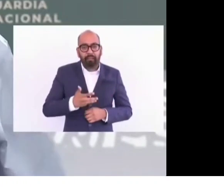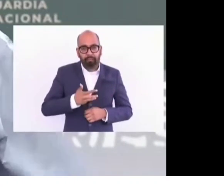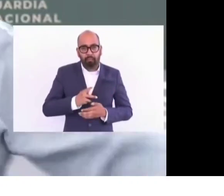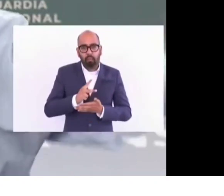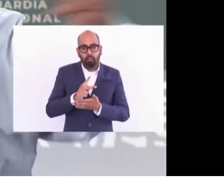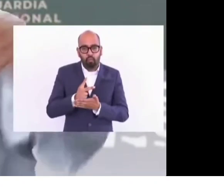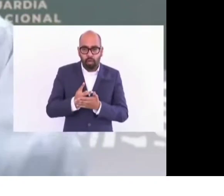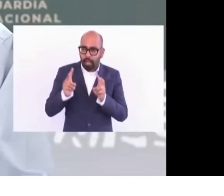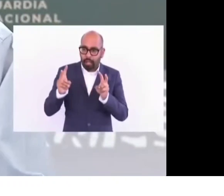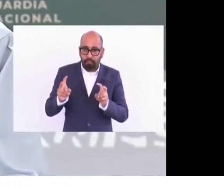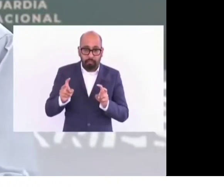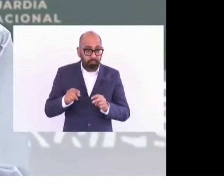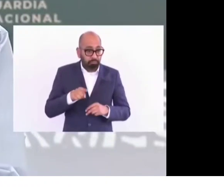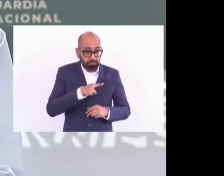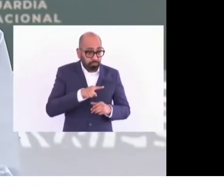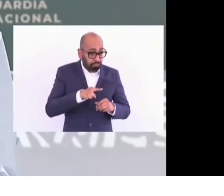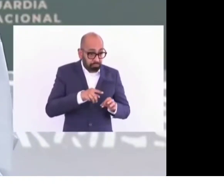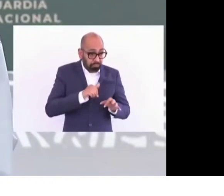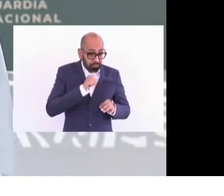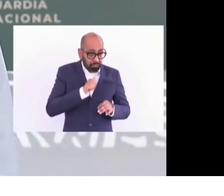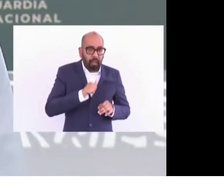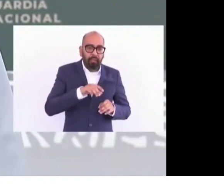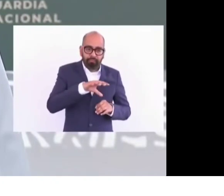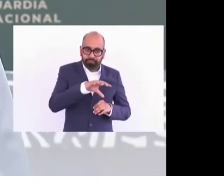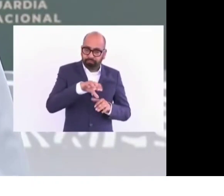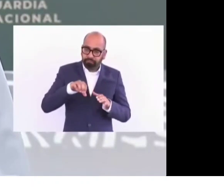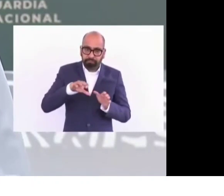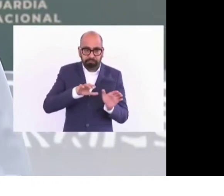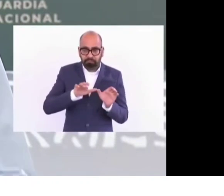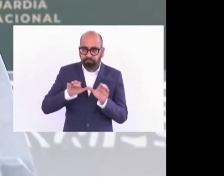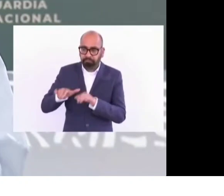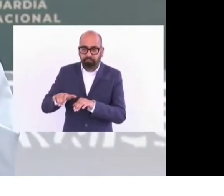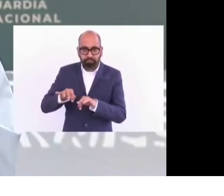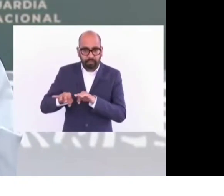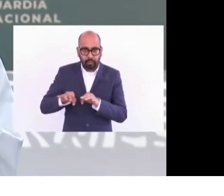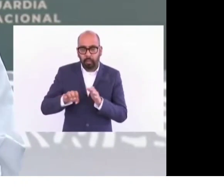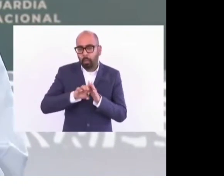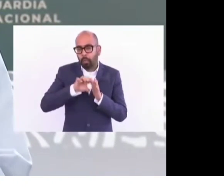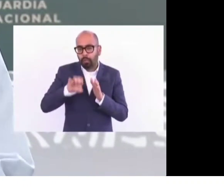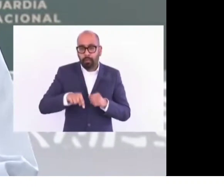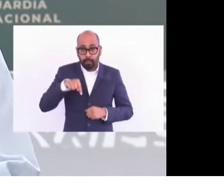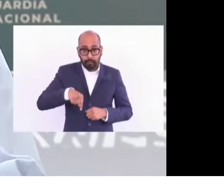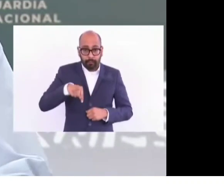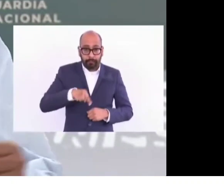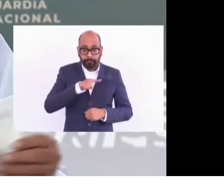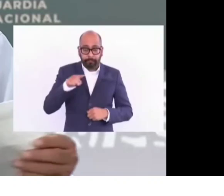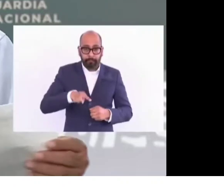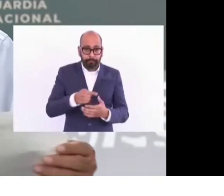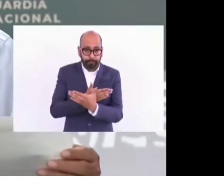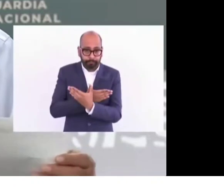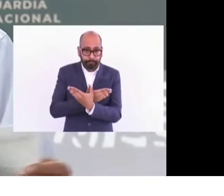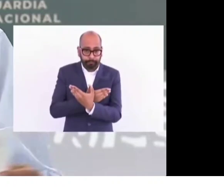son contratados. Aquí, por ejemplo, en Zitácuaro,